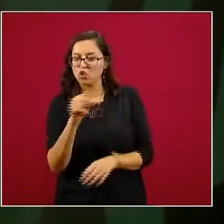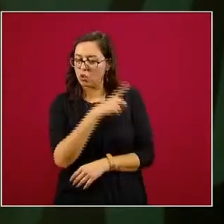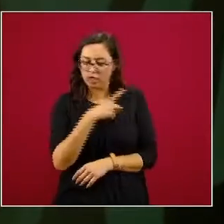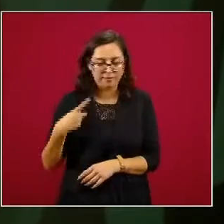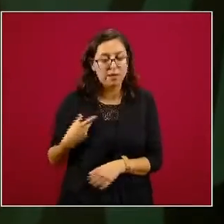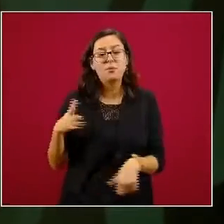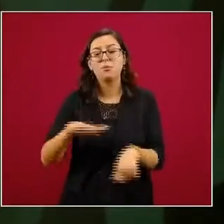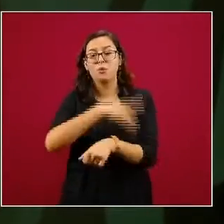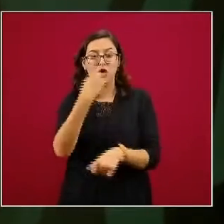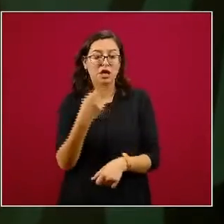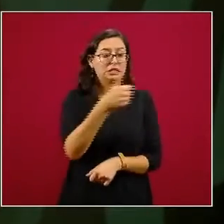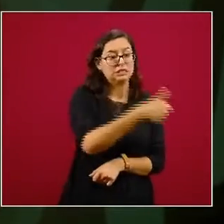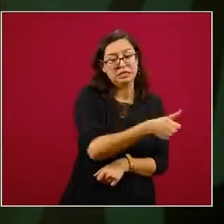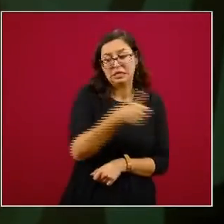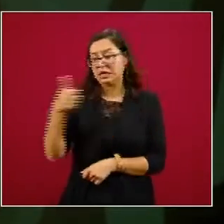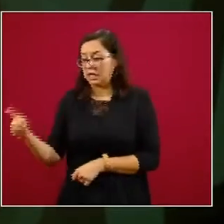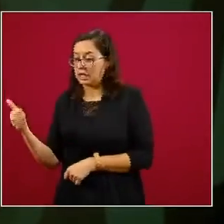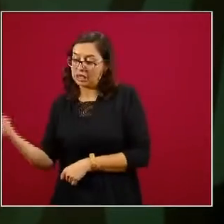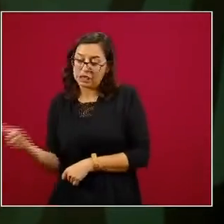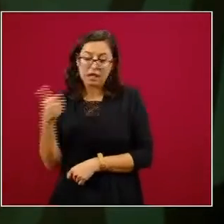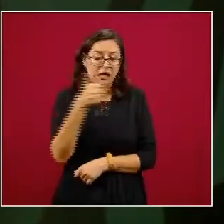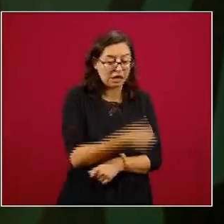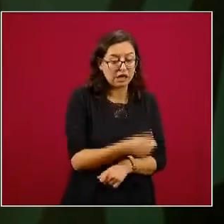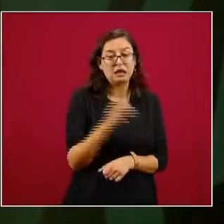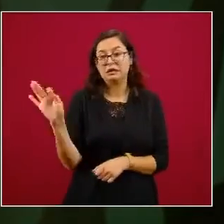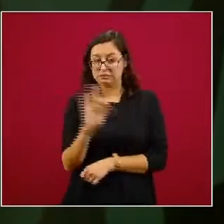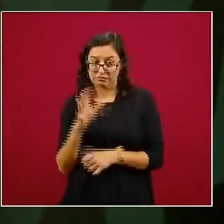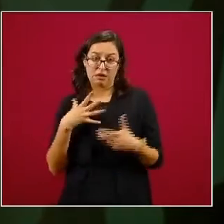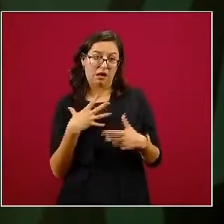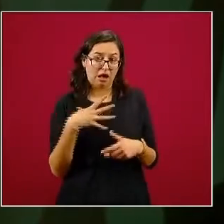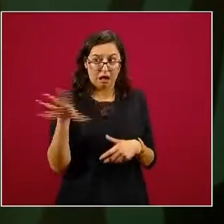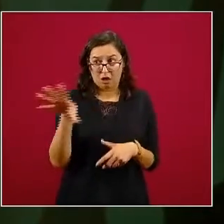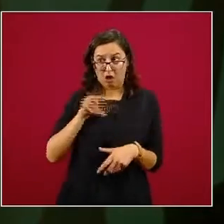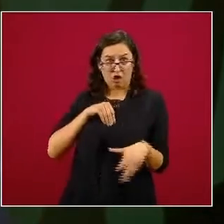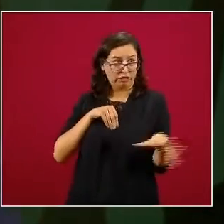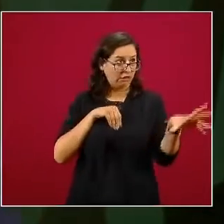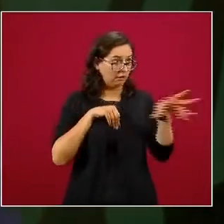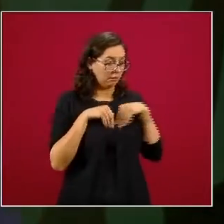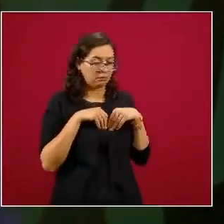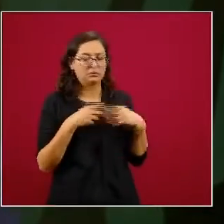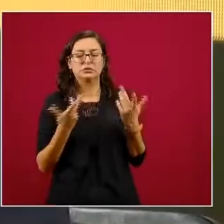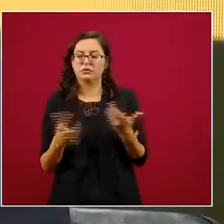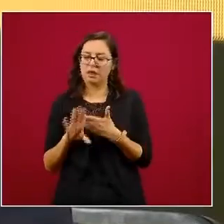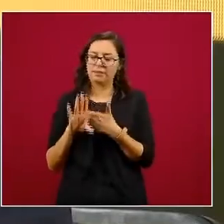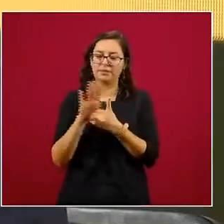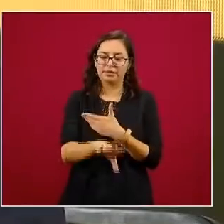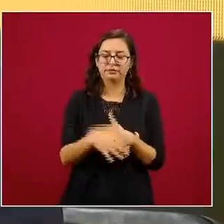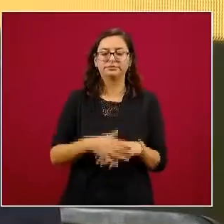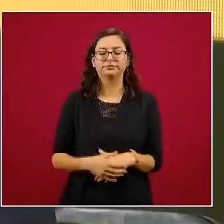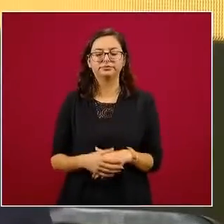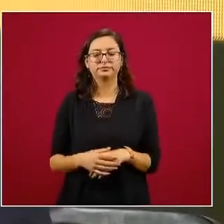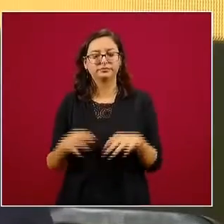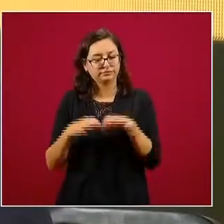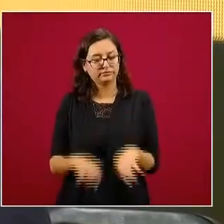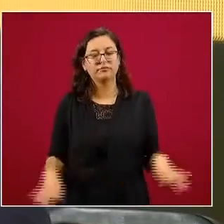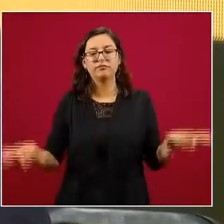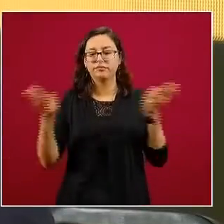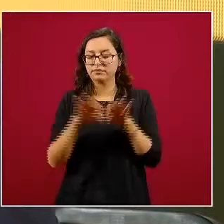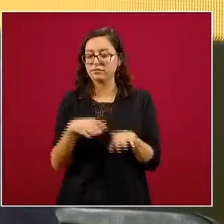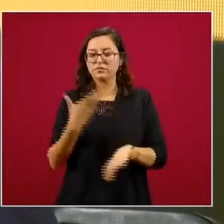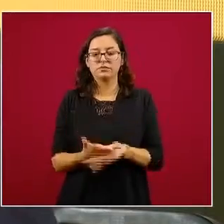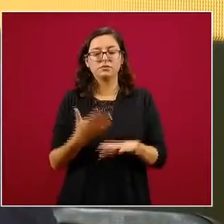venza para siempre la idea de la salud curativa, en donde solamente hay muchos hospitales esperando a que